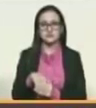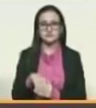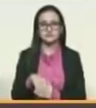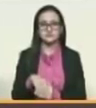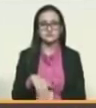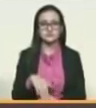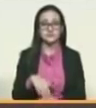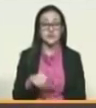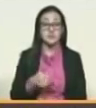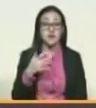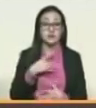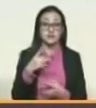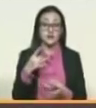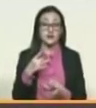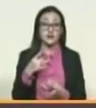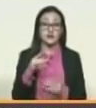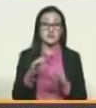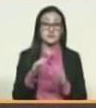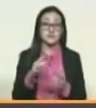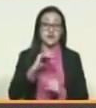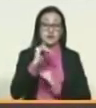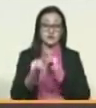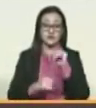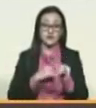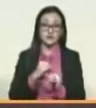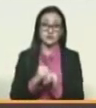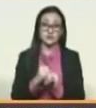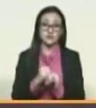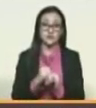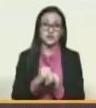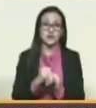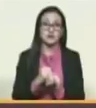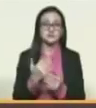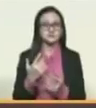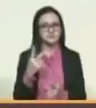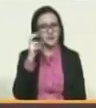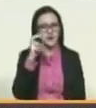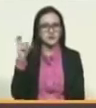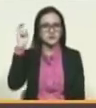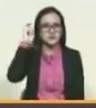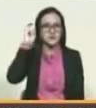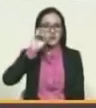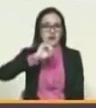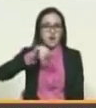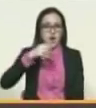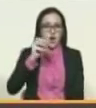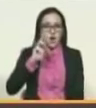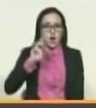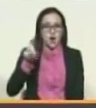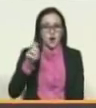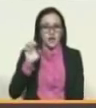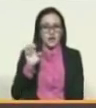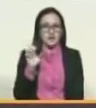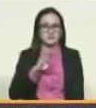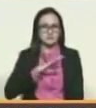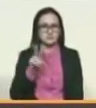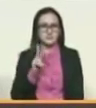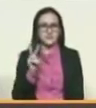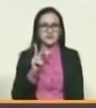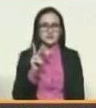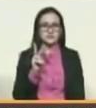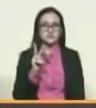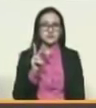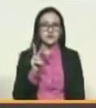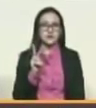suscitan mayor interés a nivel internacional. El canciller Jorge Arreaza, a través